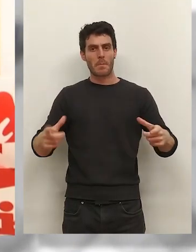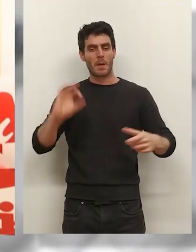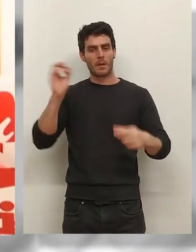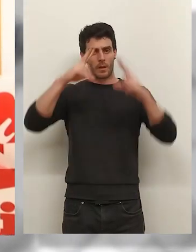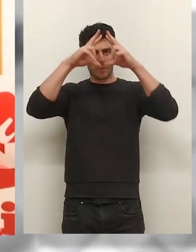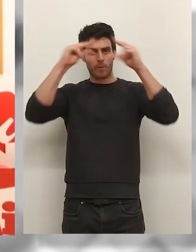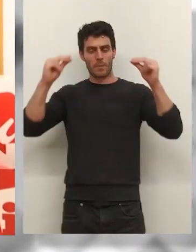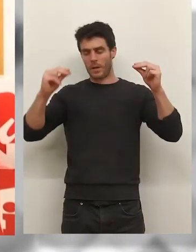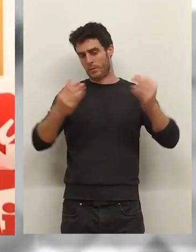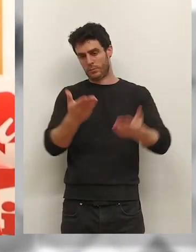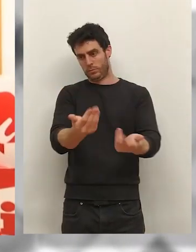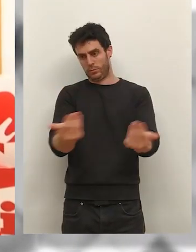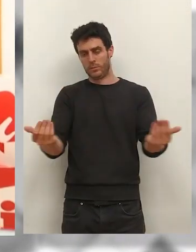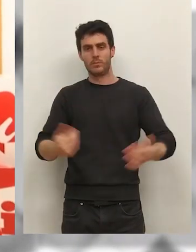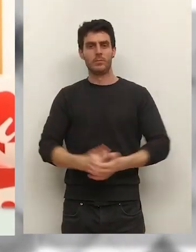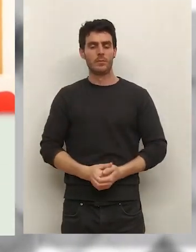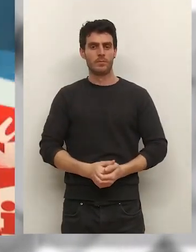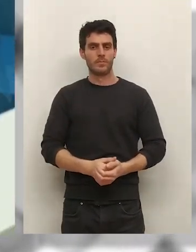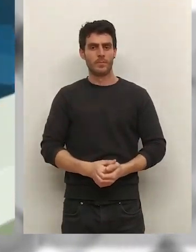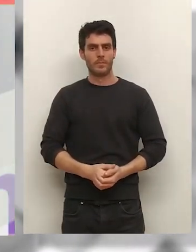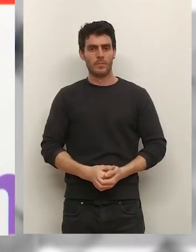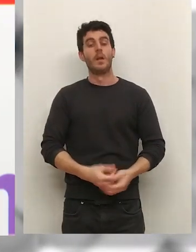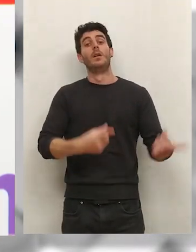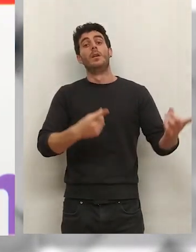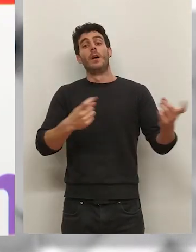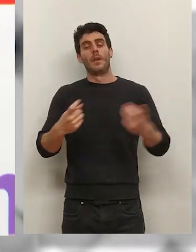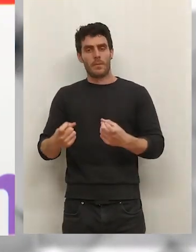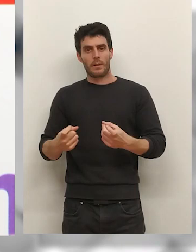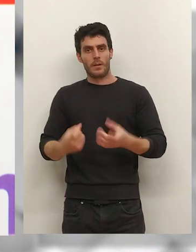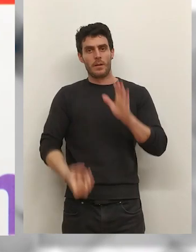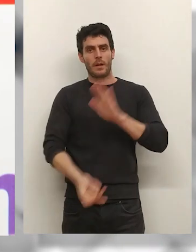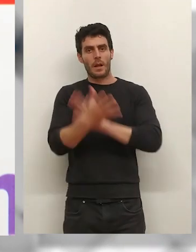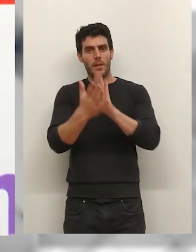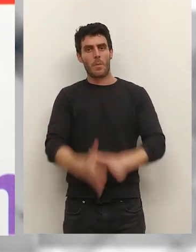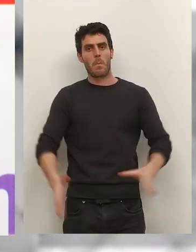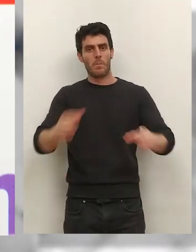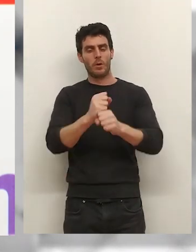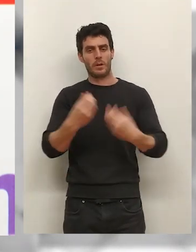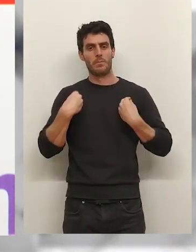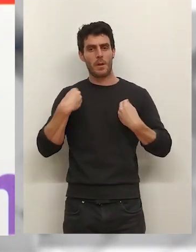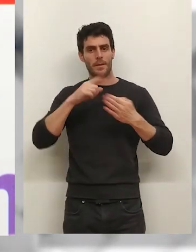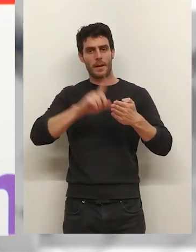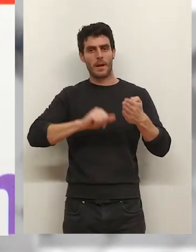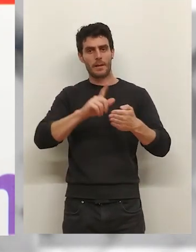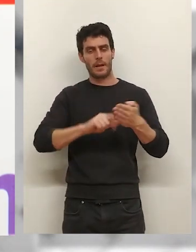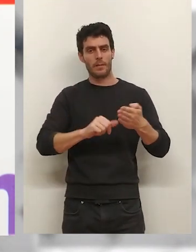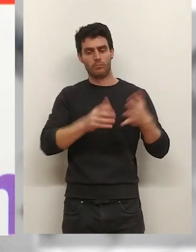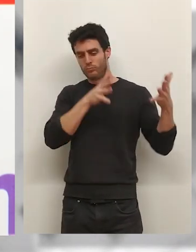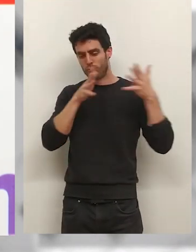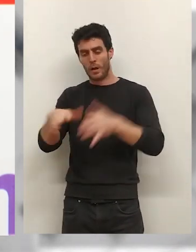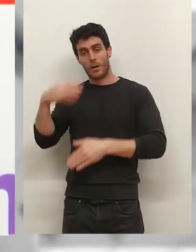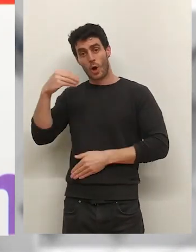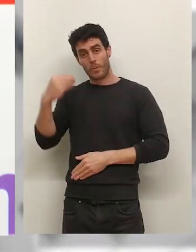de enfermería sea una realidad. Es necesaria la creación de una bolsa de vivienda en alquiler